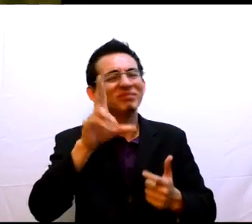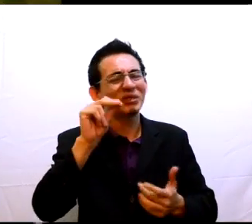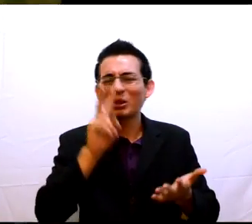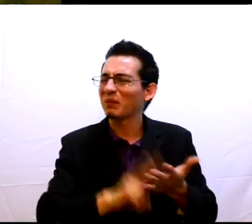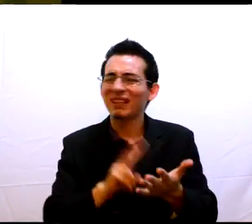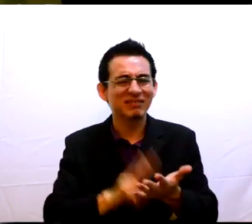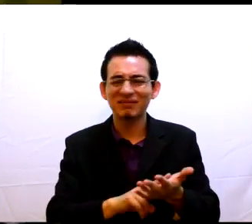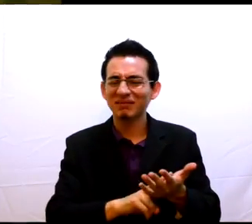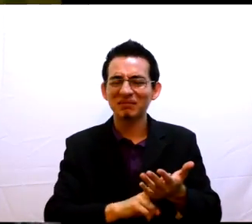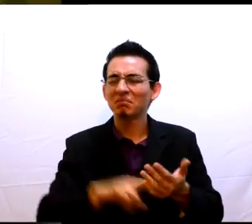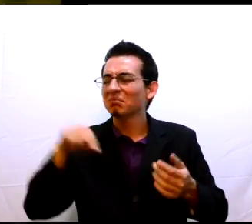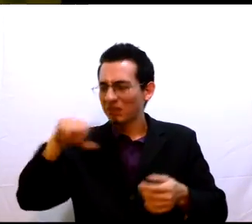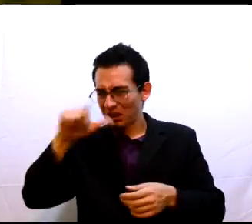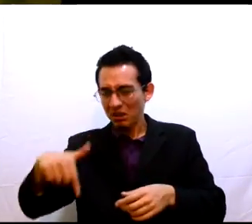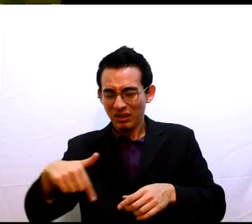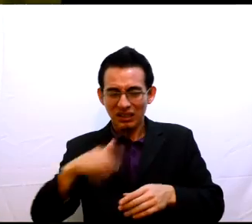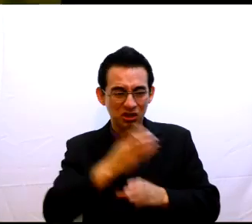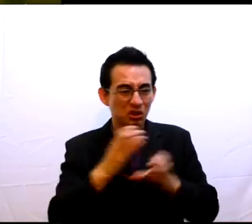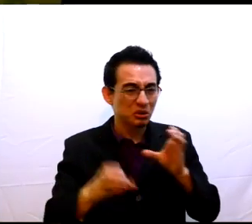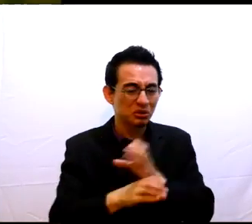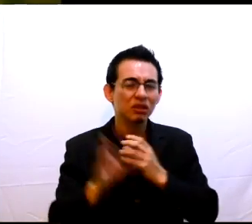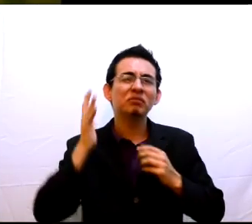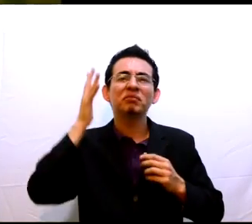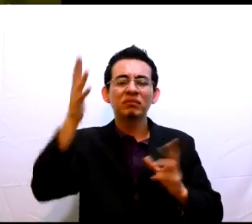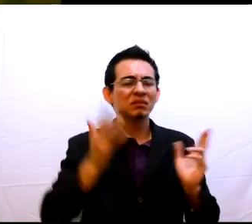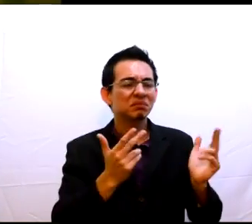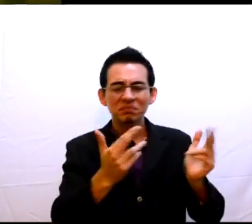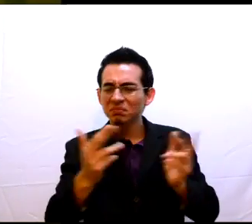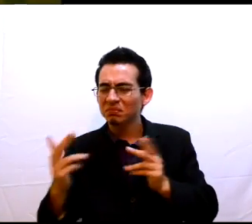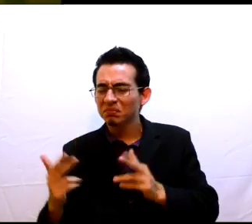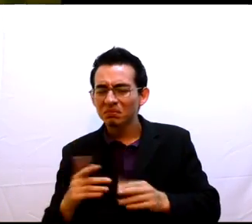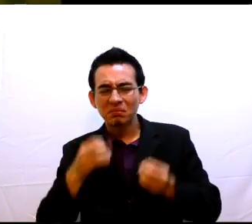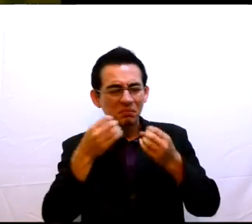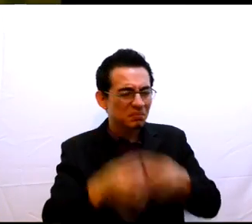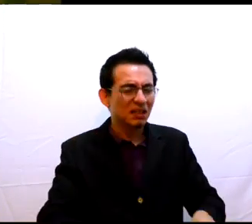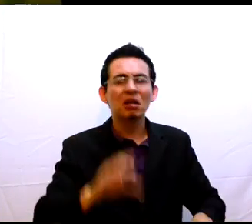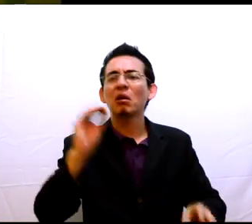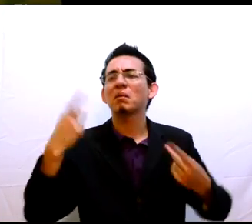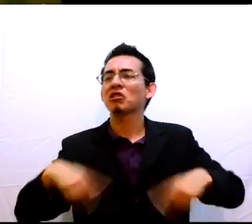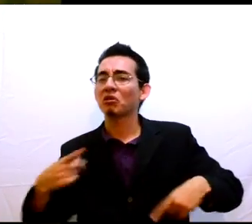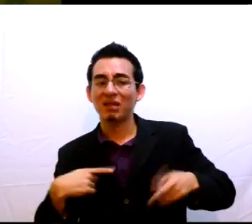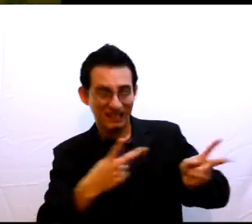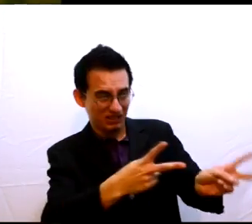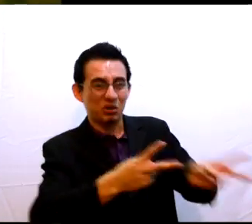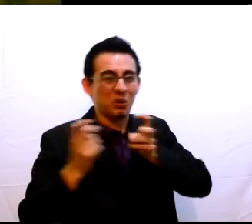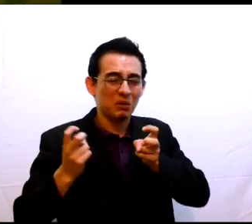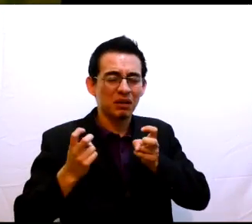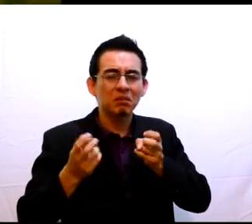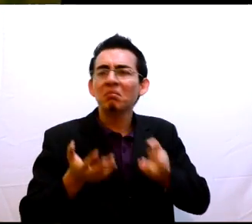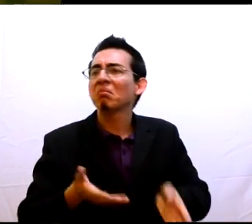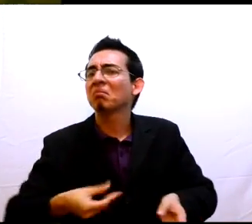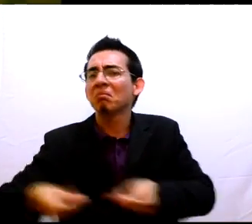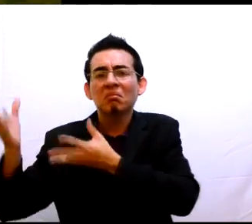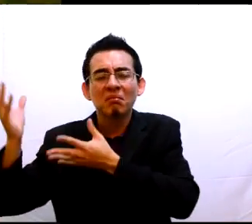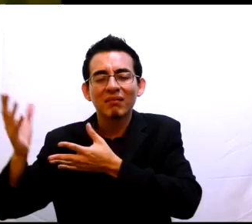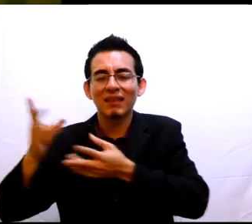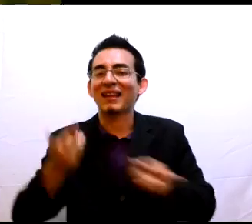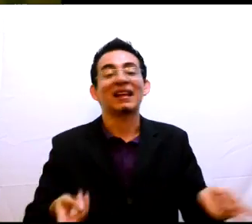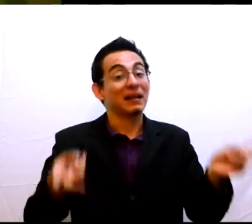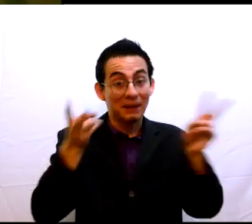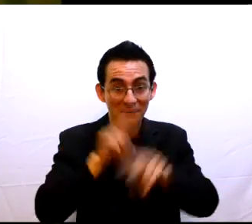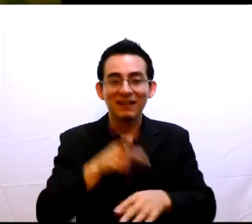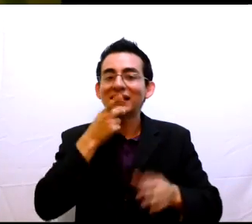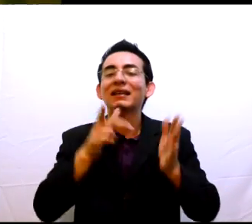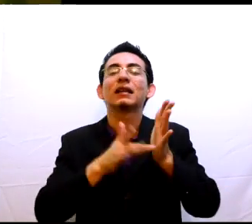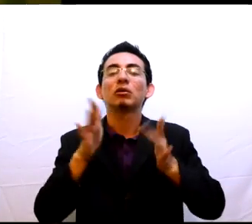donde la policía y el orín corrompen y donde ladrones minan y hurtan si no hacemos tesoros en